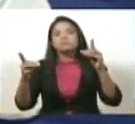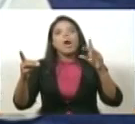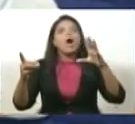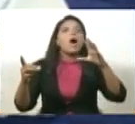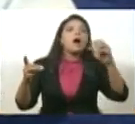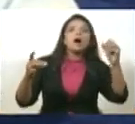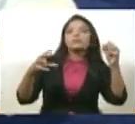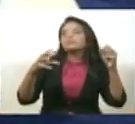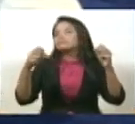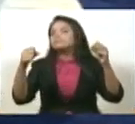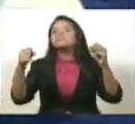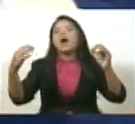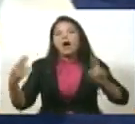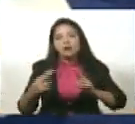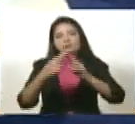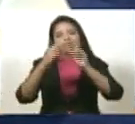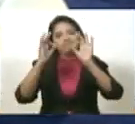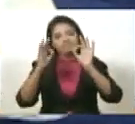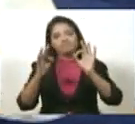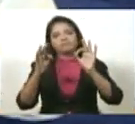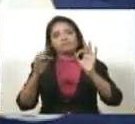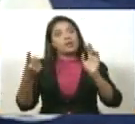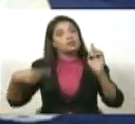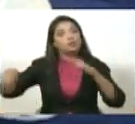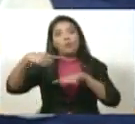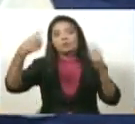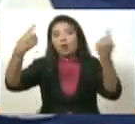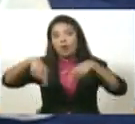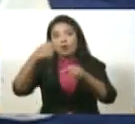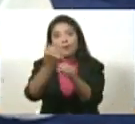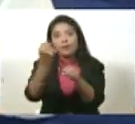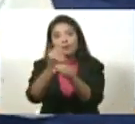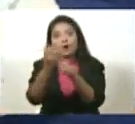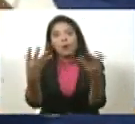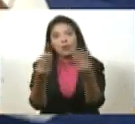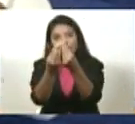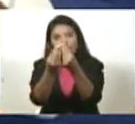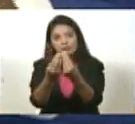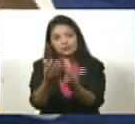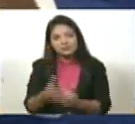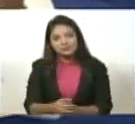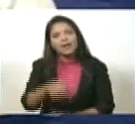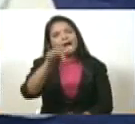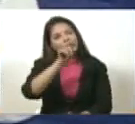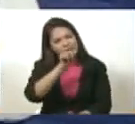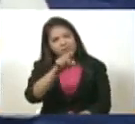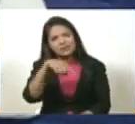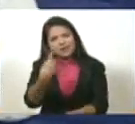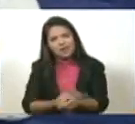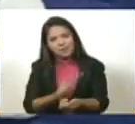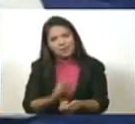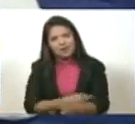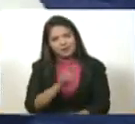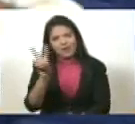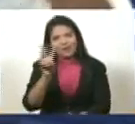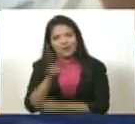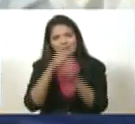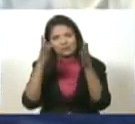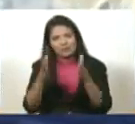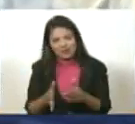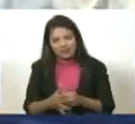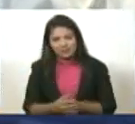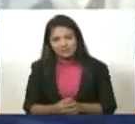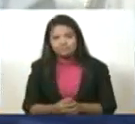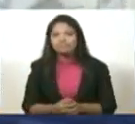entendernos, a encontrarnos y ponernos de acuerdo para trabajar juntos. Así que a ti, hermano venezolano, hermana venezolana, que